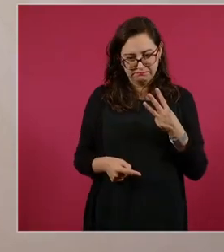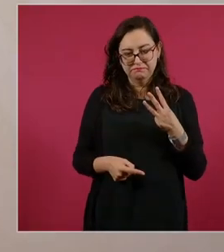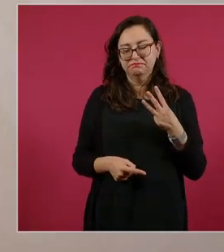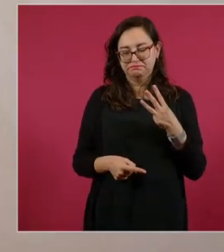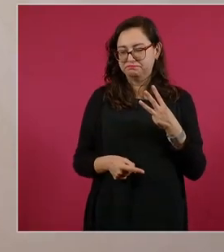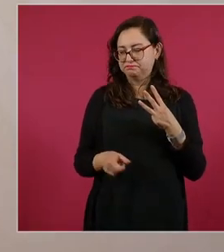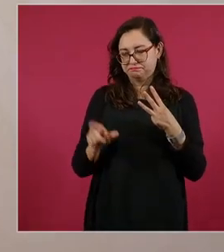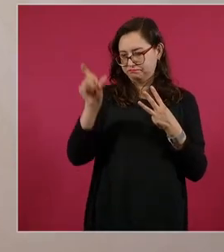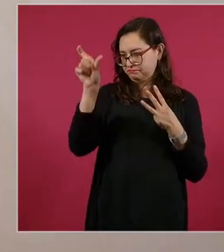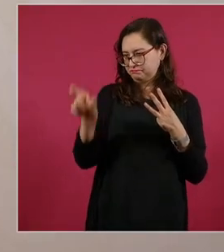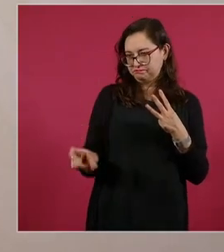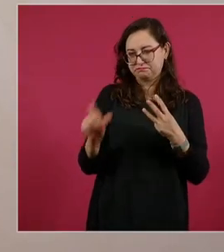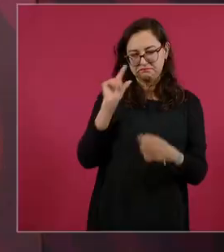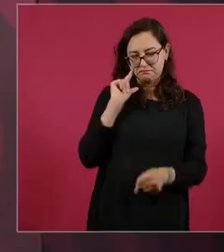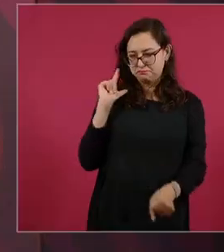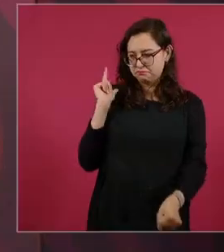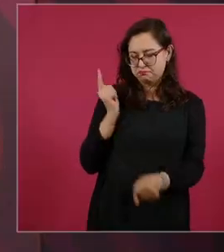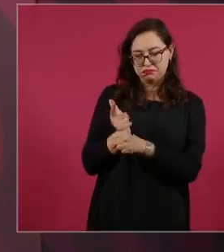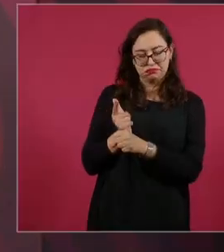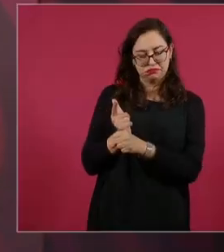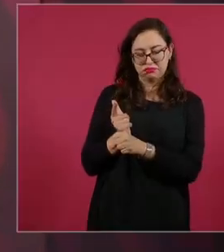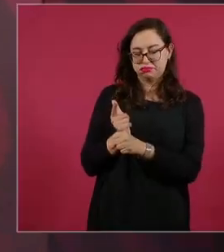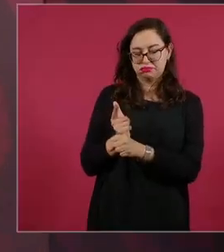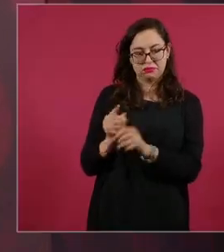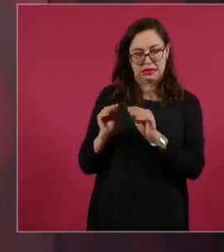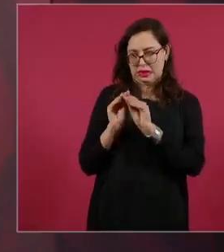más importantes para